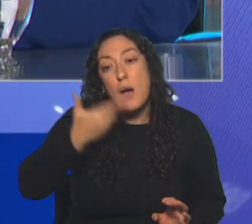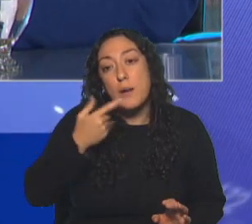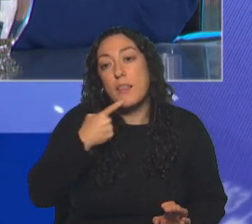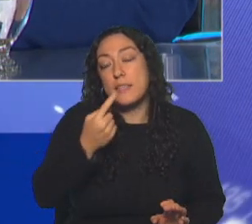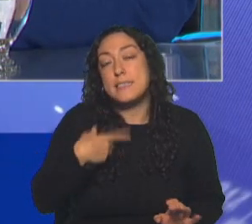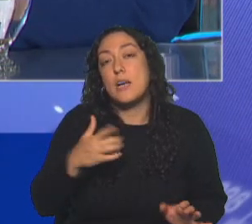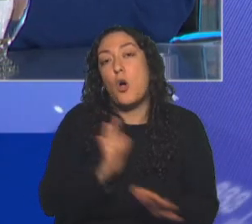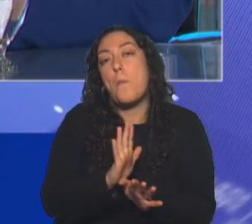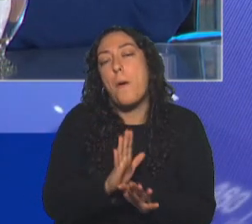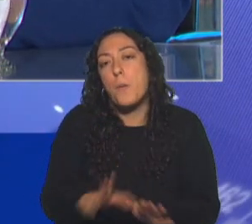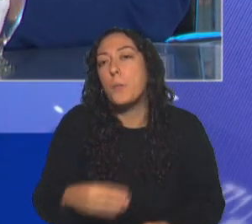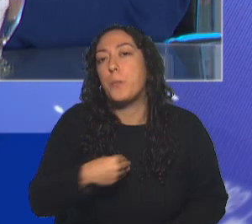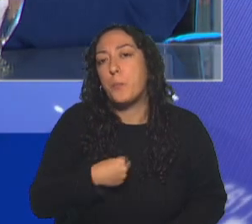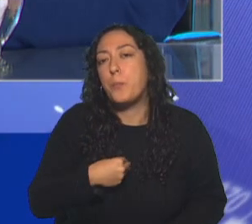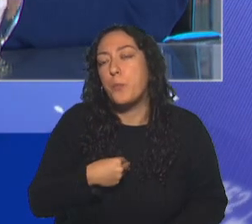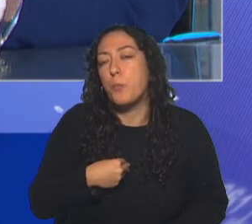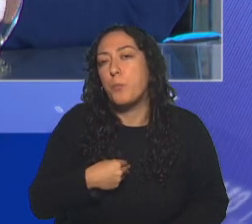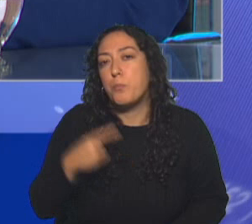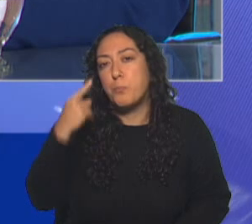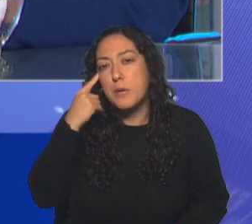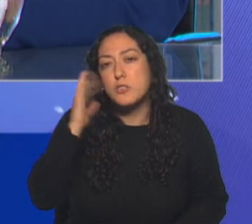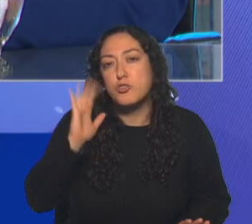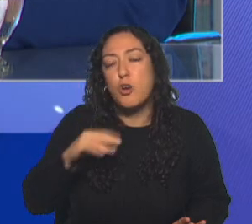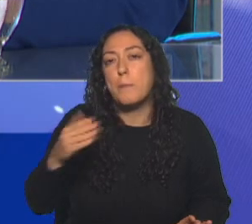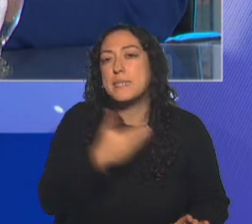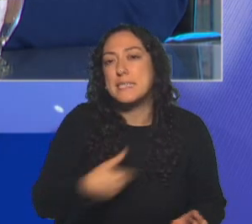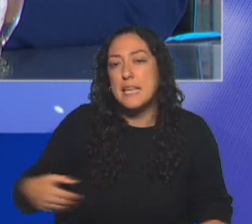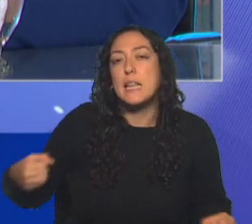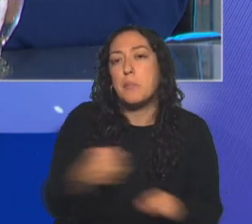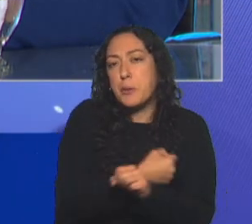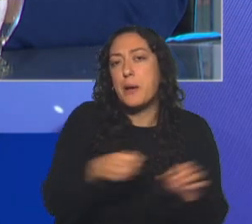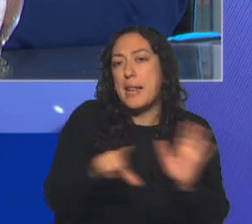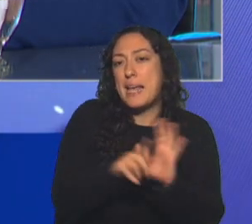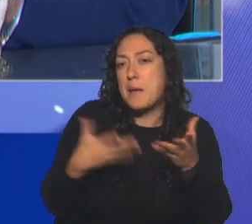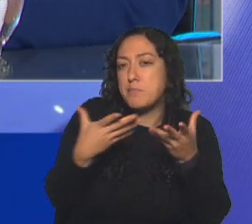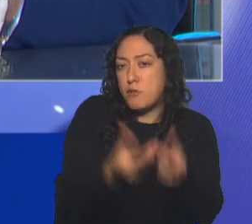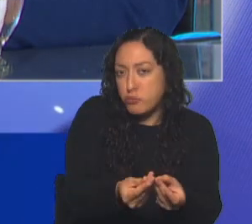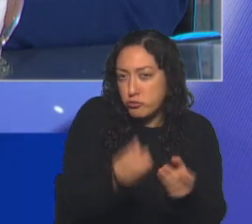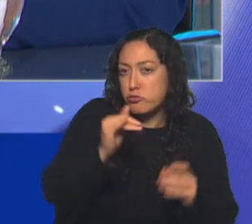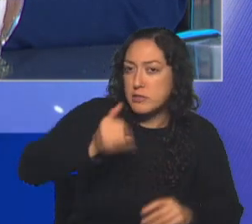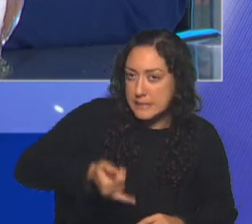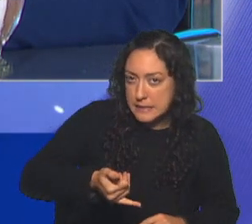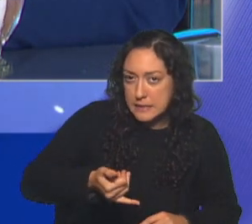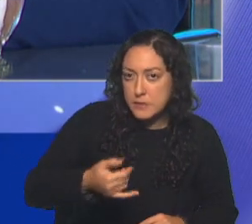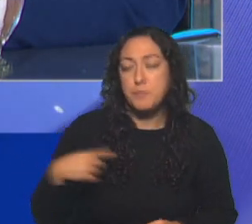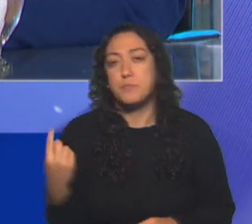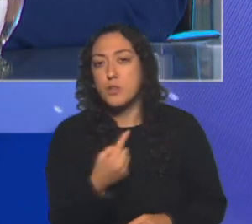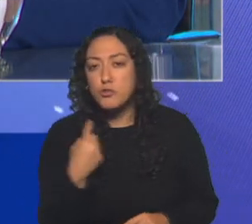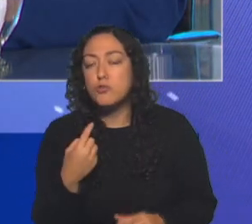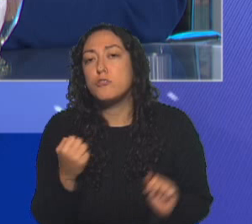voluntad de darle al presidente la ley bases, vamos a hacer lo posible